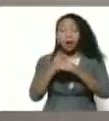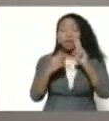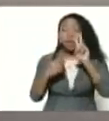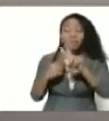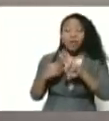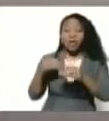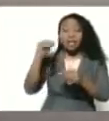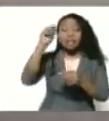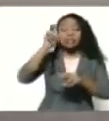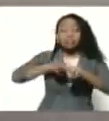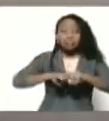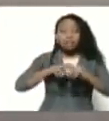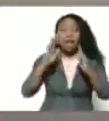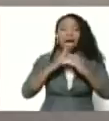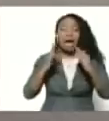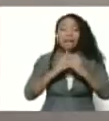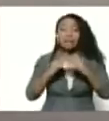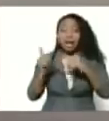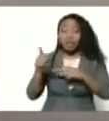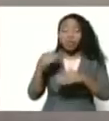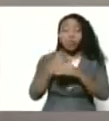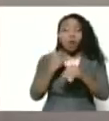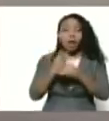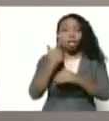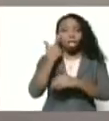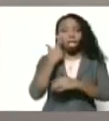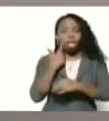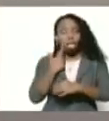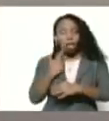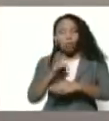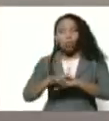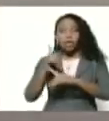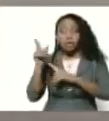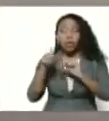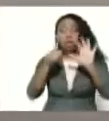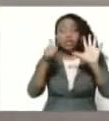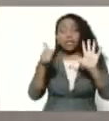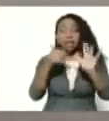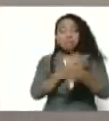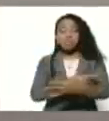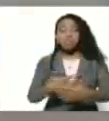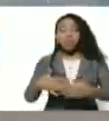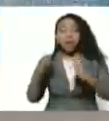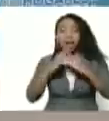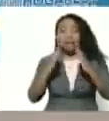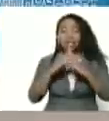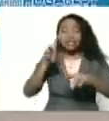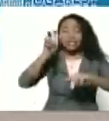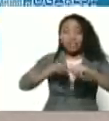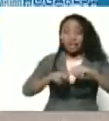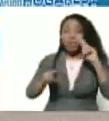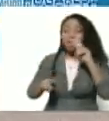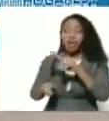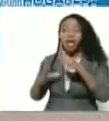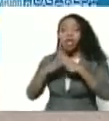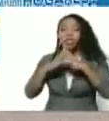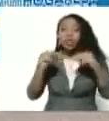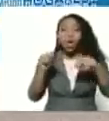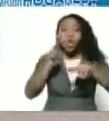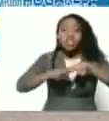hogar. Carol, ese día los 6.200.000 hogares tienen que sentarse en el hogar con todos